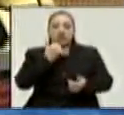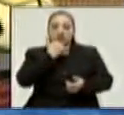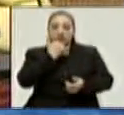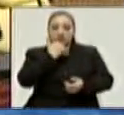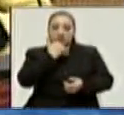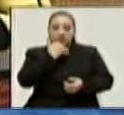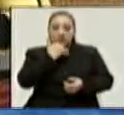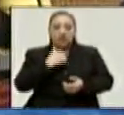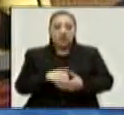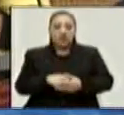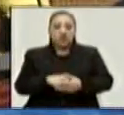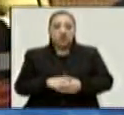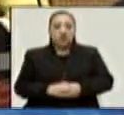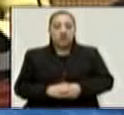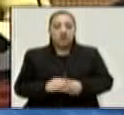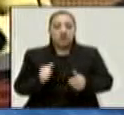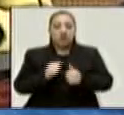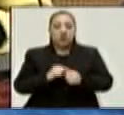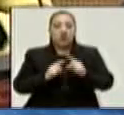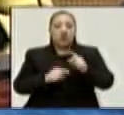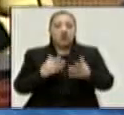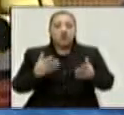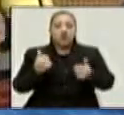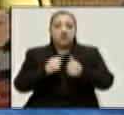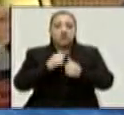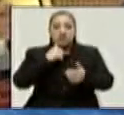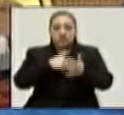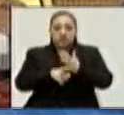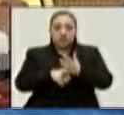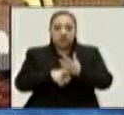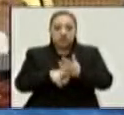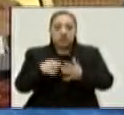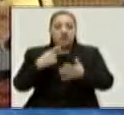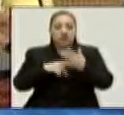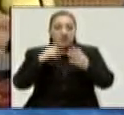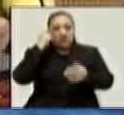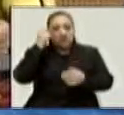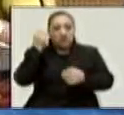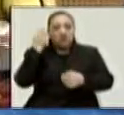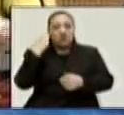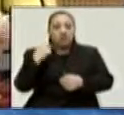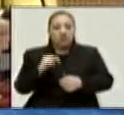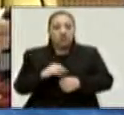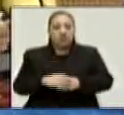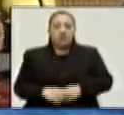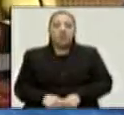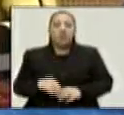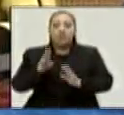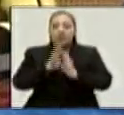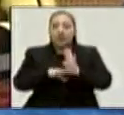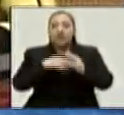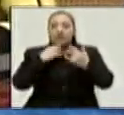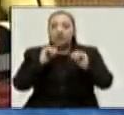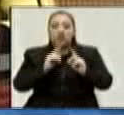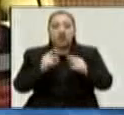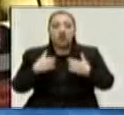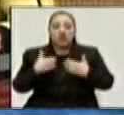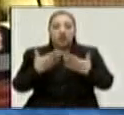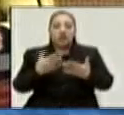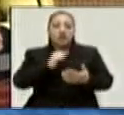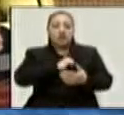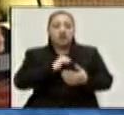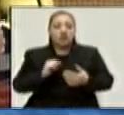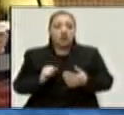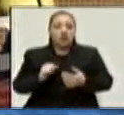atravesando respecto de regularizar una serie de documentos que entiendo que por mala información que viene brindando el